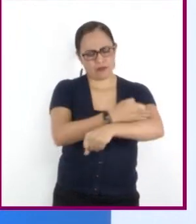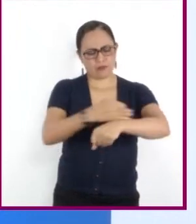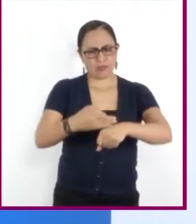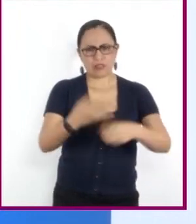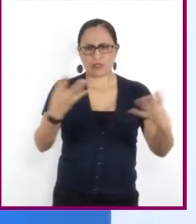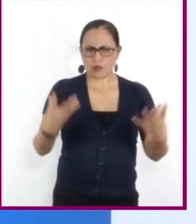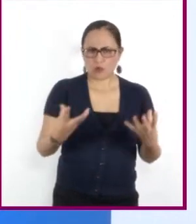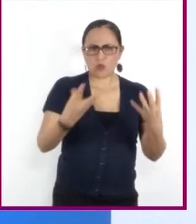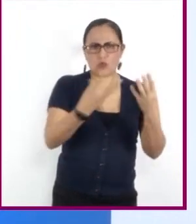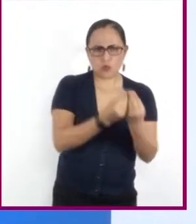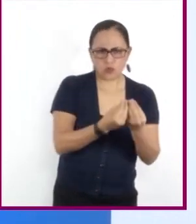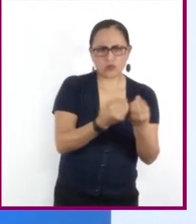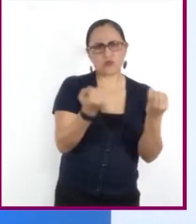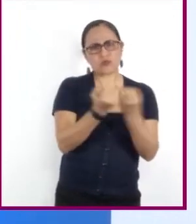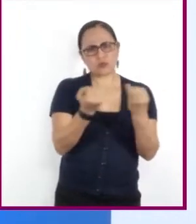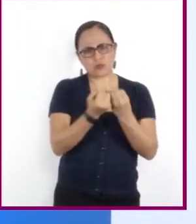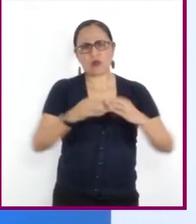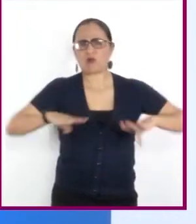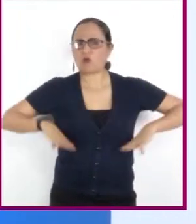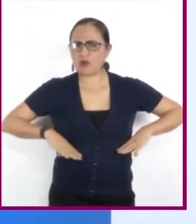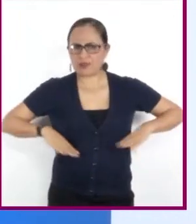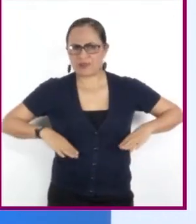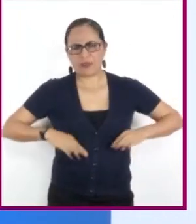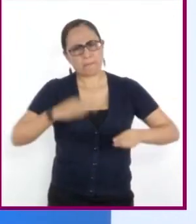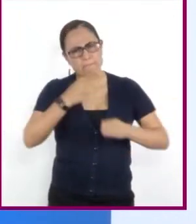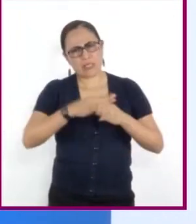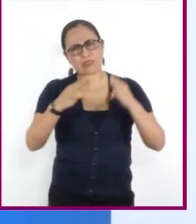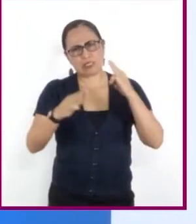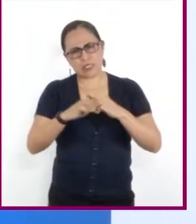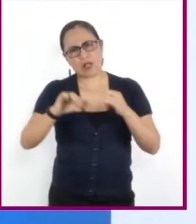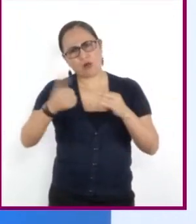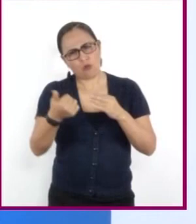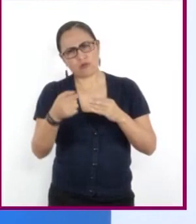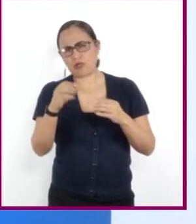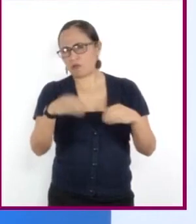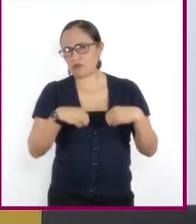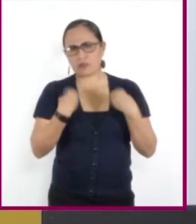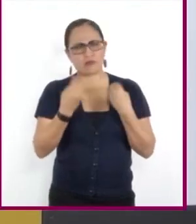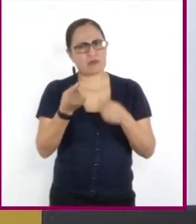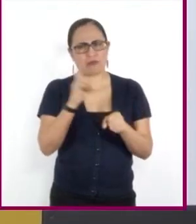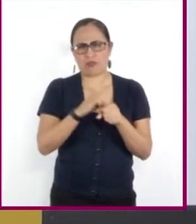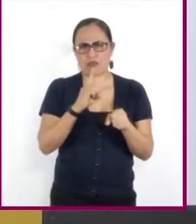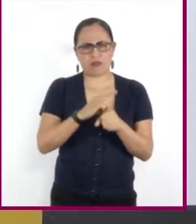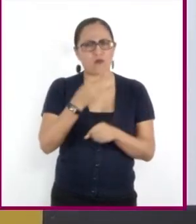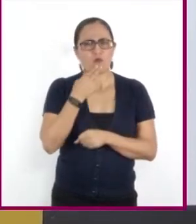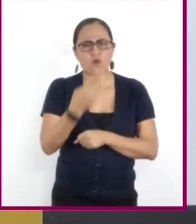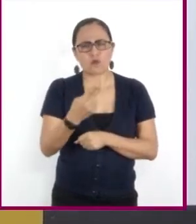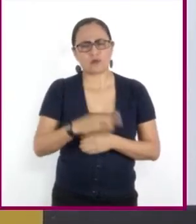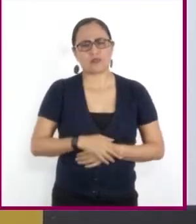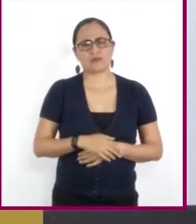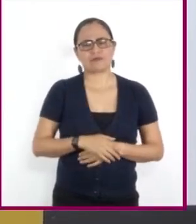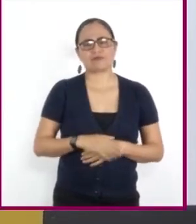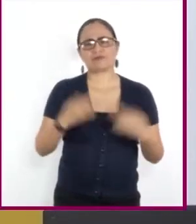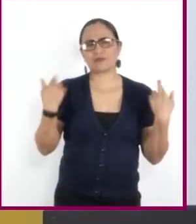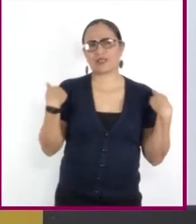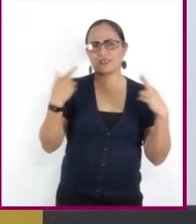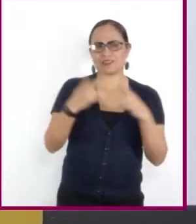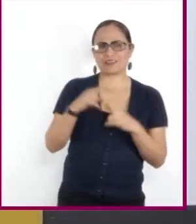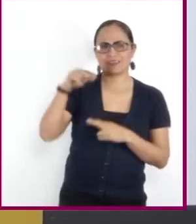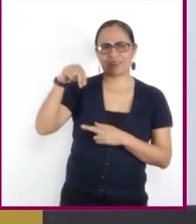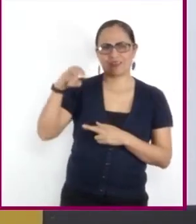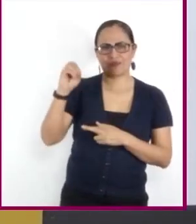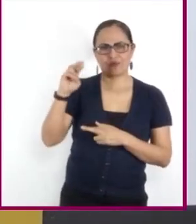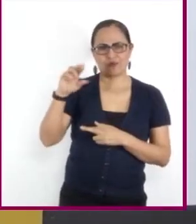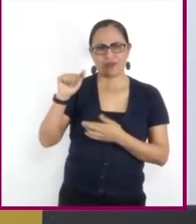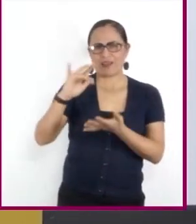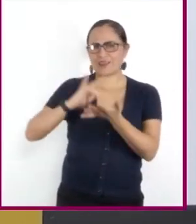y comenten alguna otra propiedad de la materia que utilizan en su vida cotidiana. Maestra Nora, le agradezco mucho